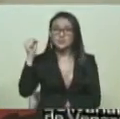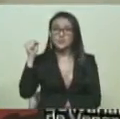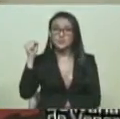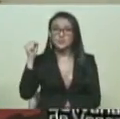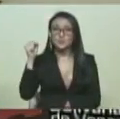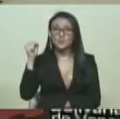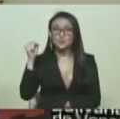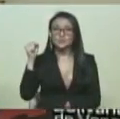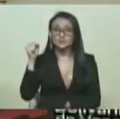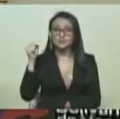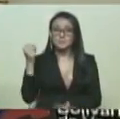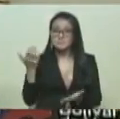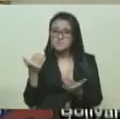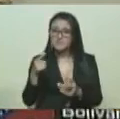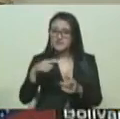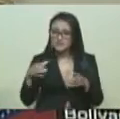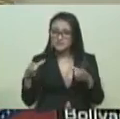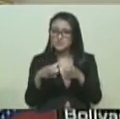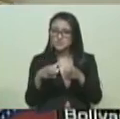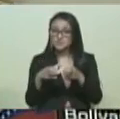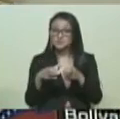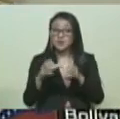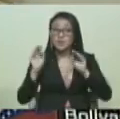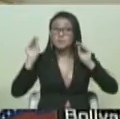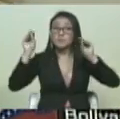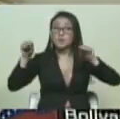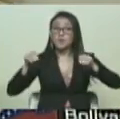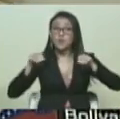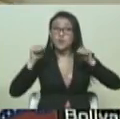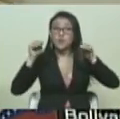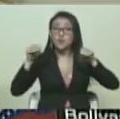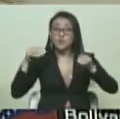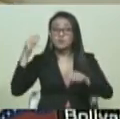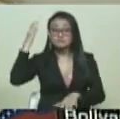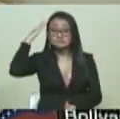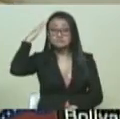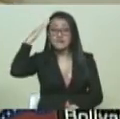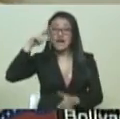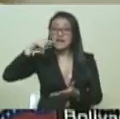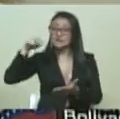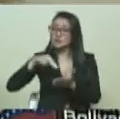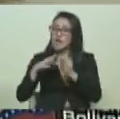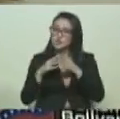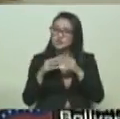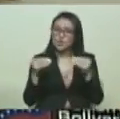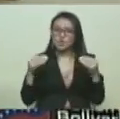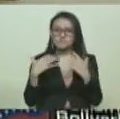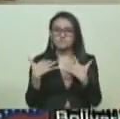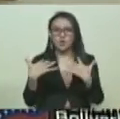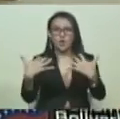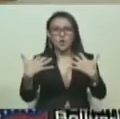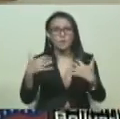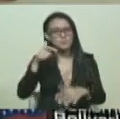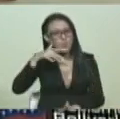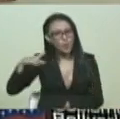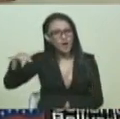ordenado generar la alerta nacional, en primer lugar la movilización del